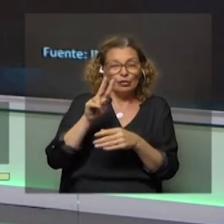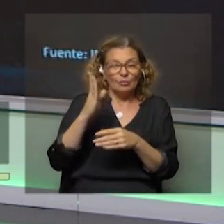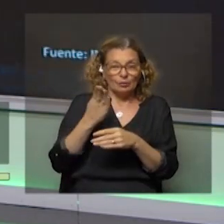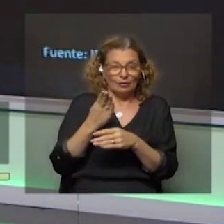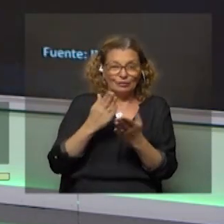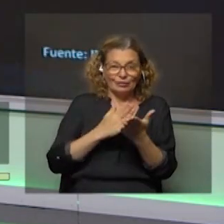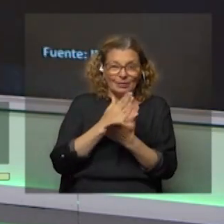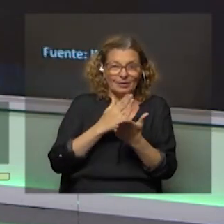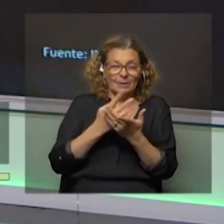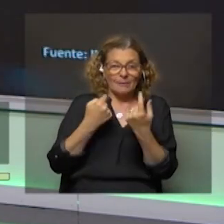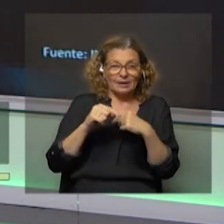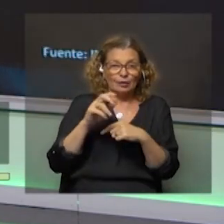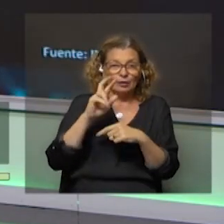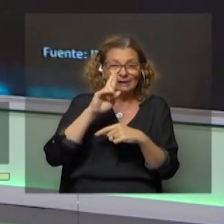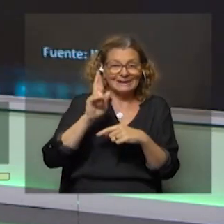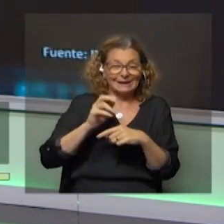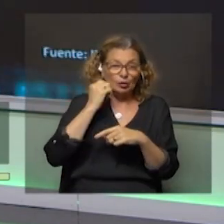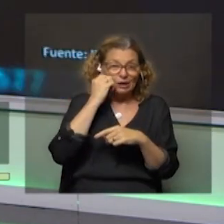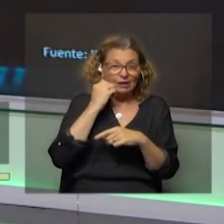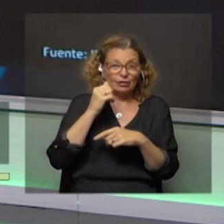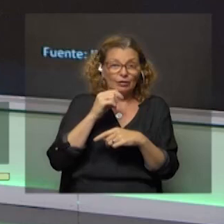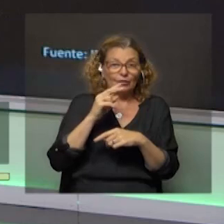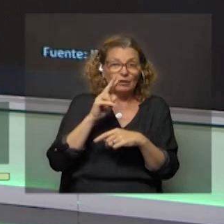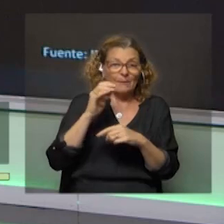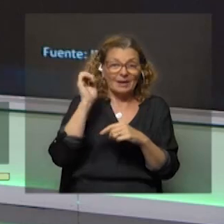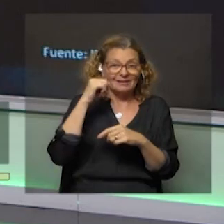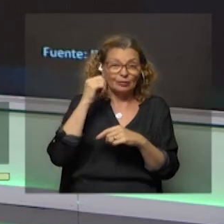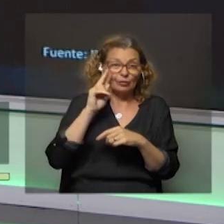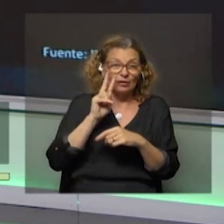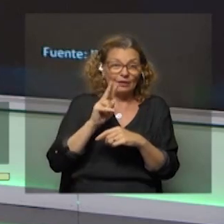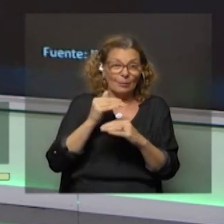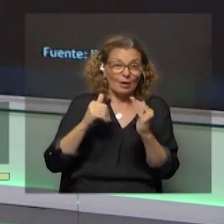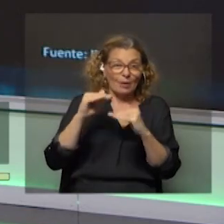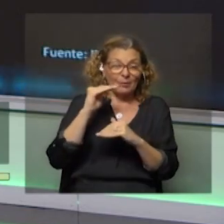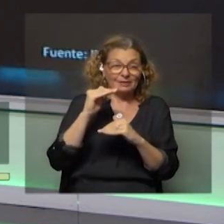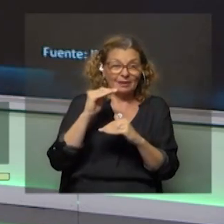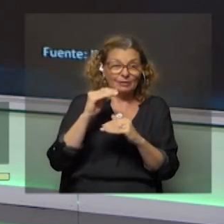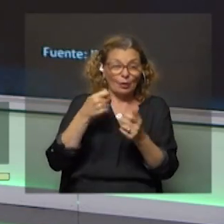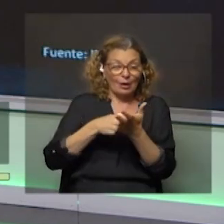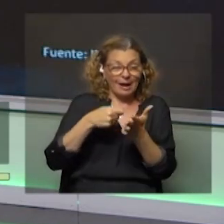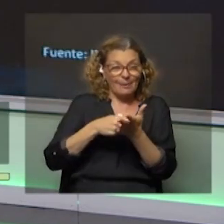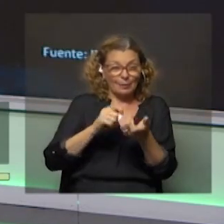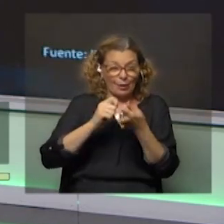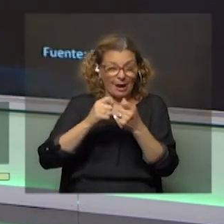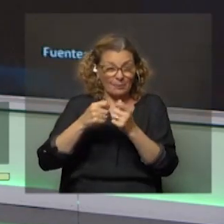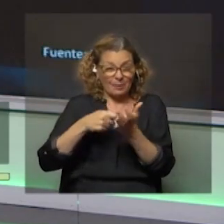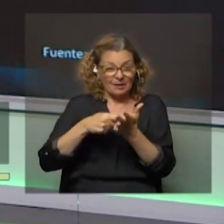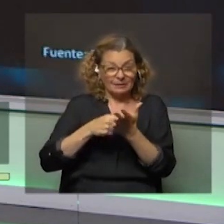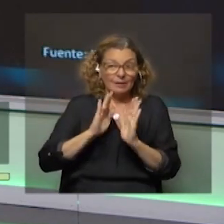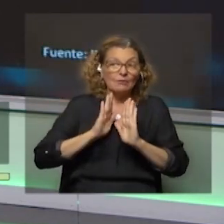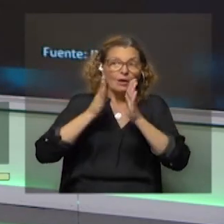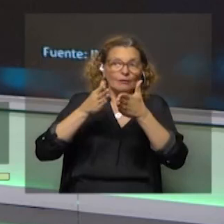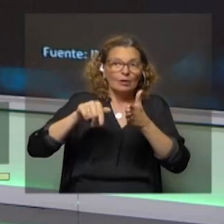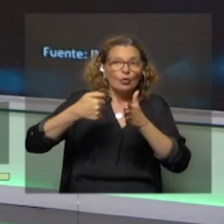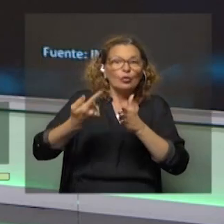Sí pero en caso de Río negro y paisandú se ve de alguna manera como el aumento de la brecha cambiaria o de la conveniencia de cruzar hacia el